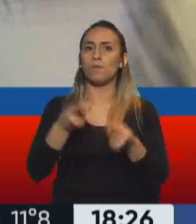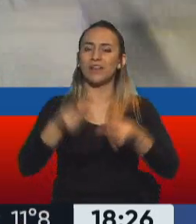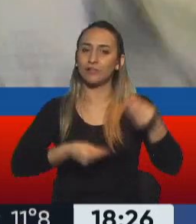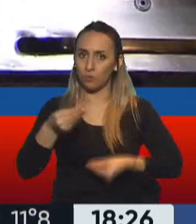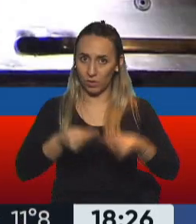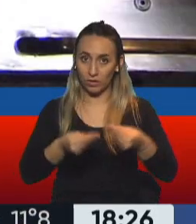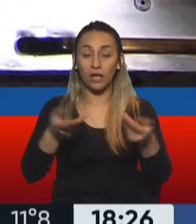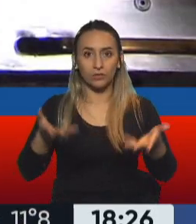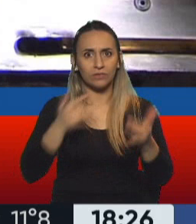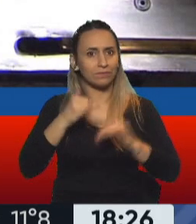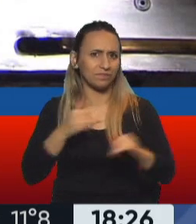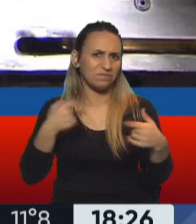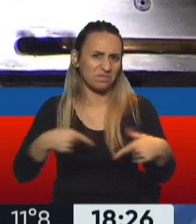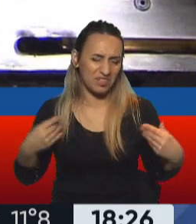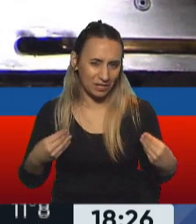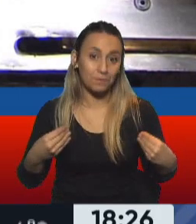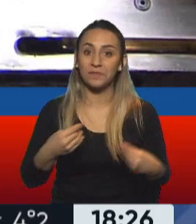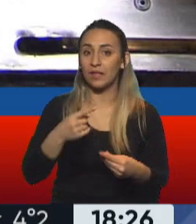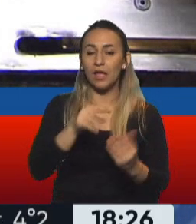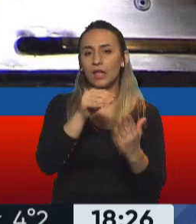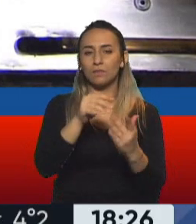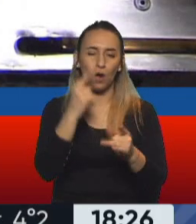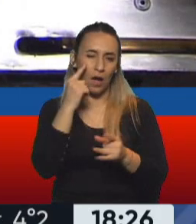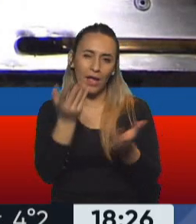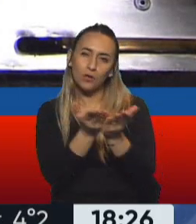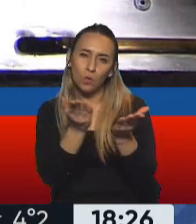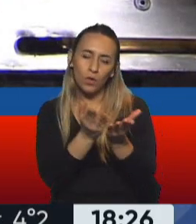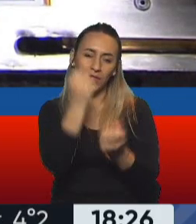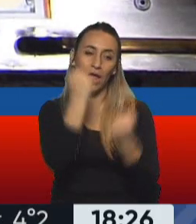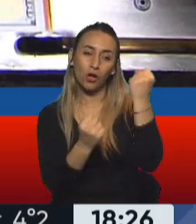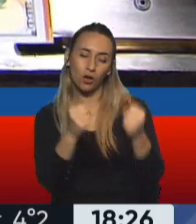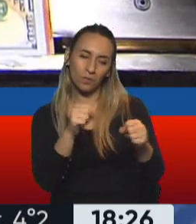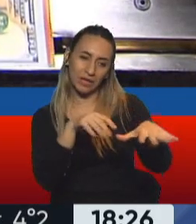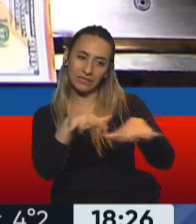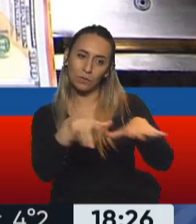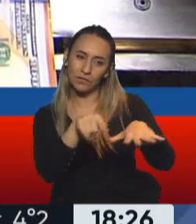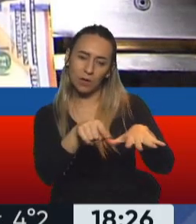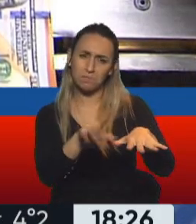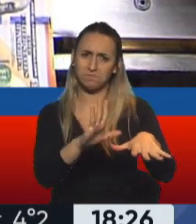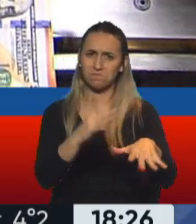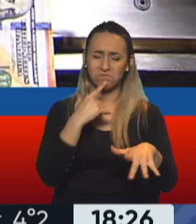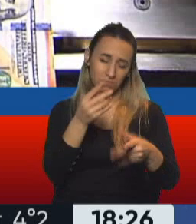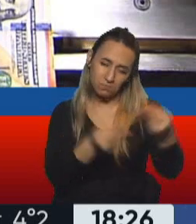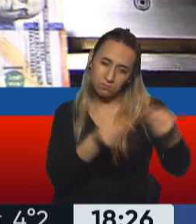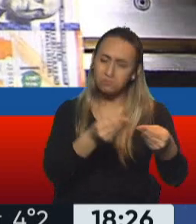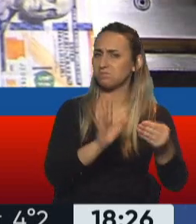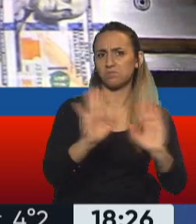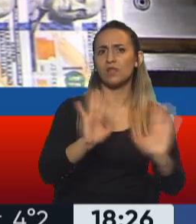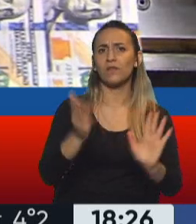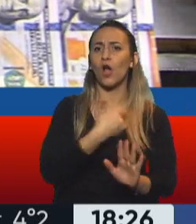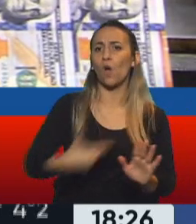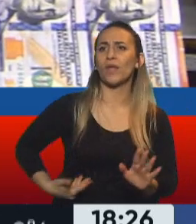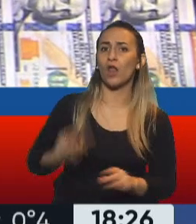que se está diciendo es, bueno, los datos económicos dicen que no hay motivo para que el gobierno devalúe para cerrar esta brecha, sino que va a